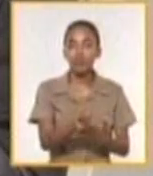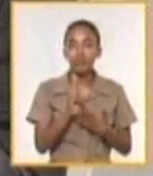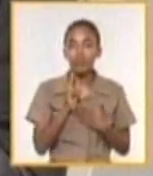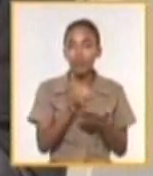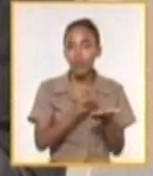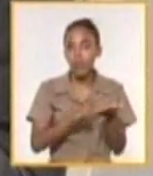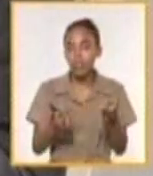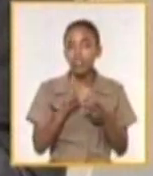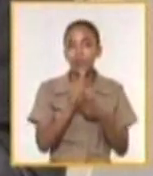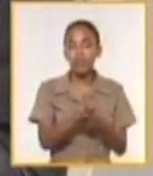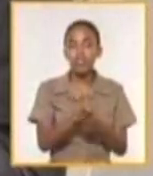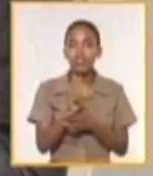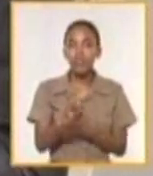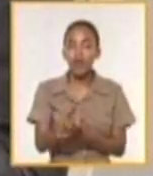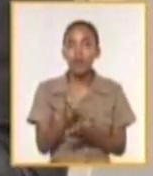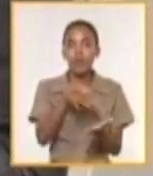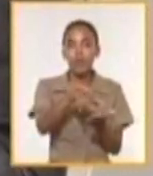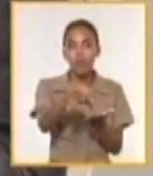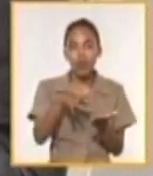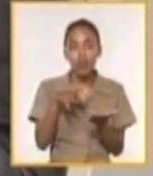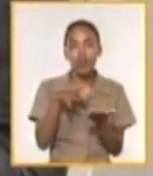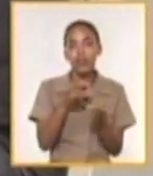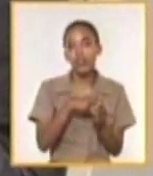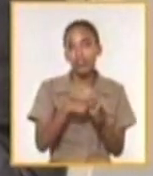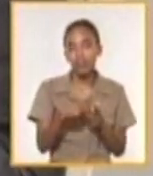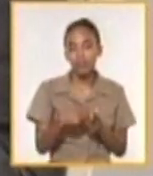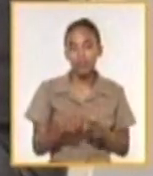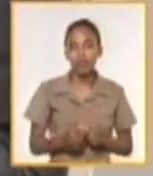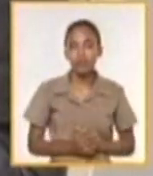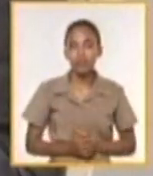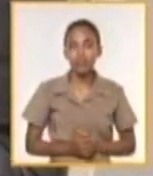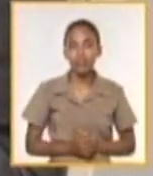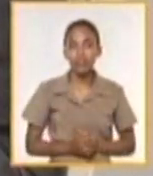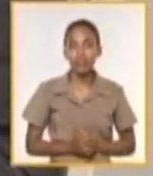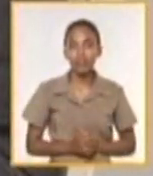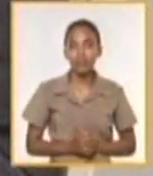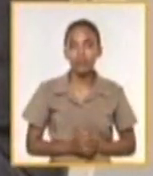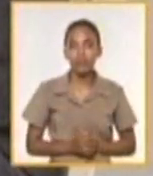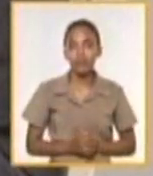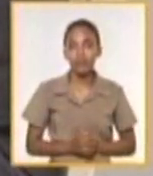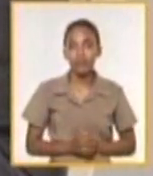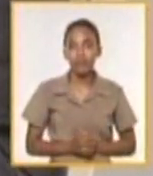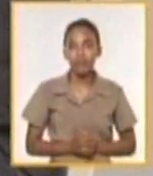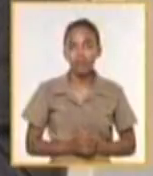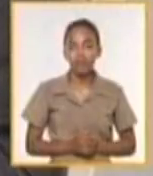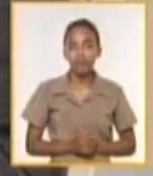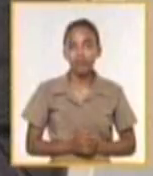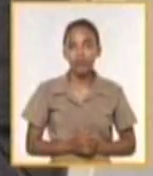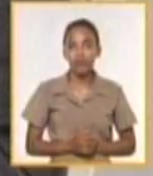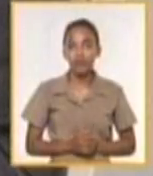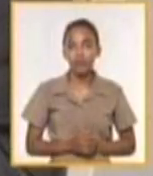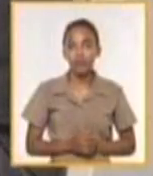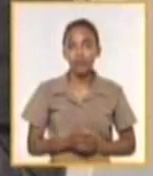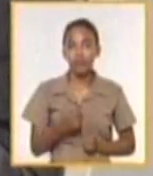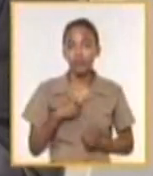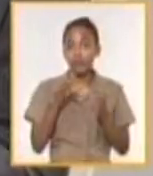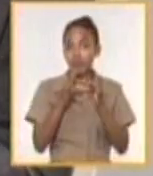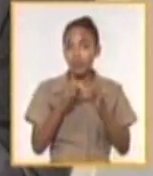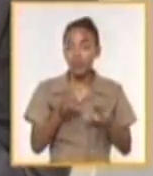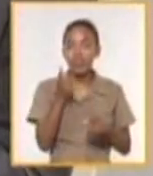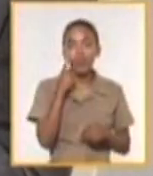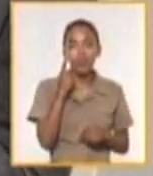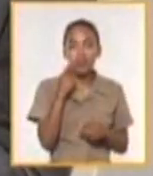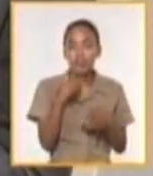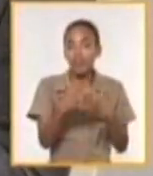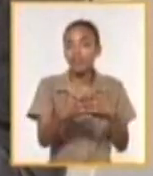históricos. Fue una convivencia, tuve esa suerte, ese privilegio de conocerlo un poco más de